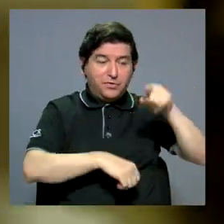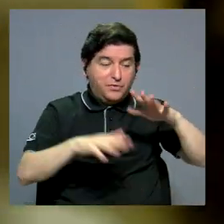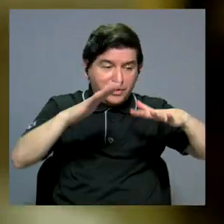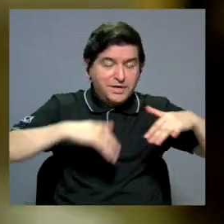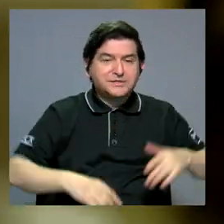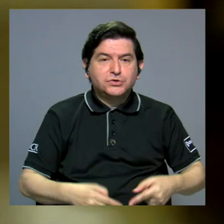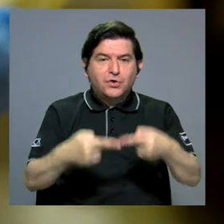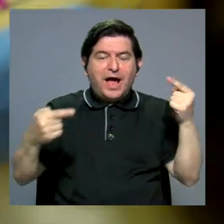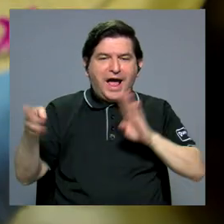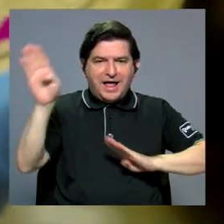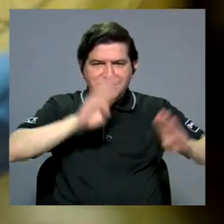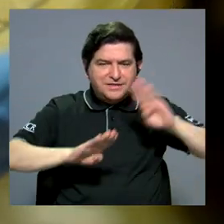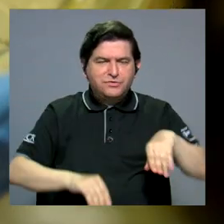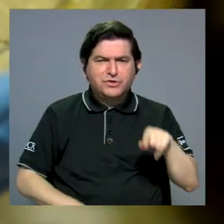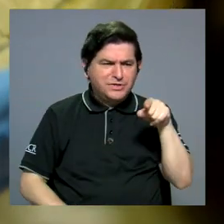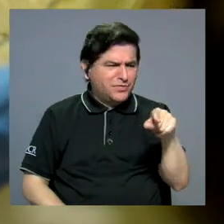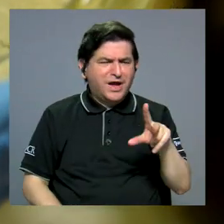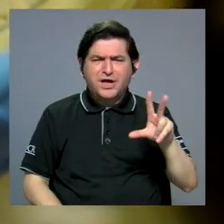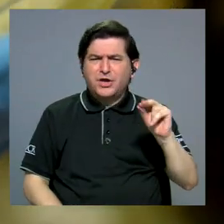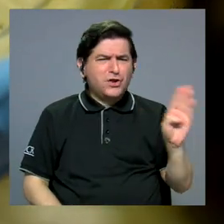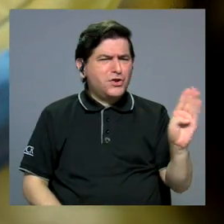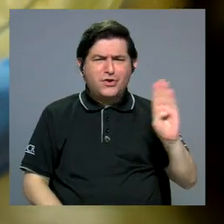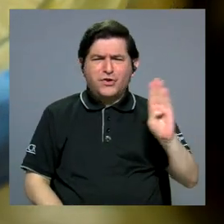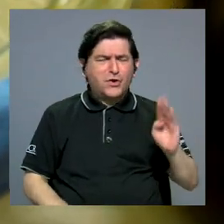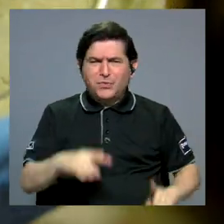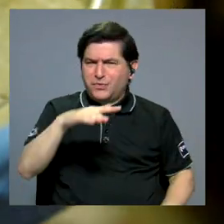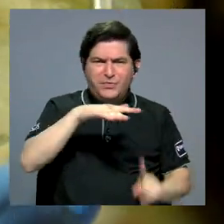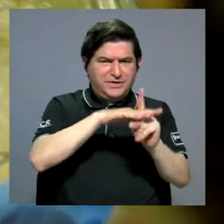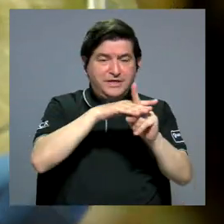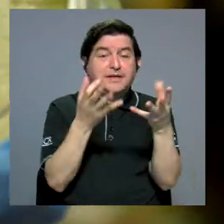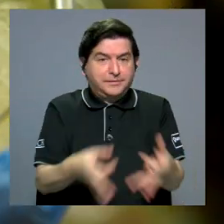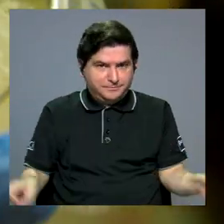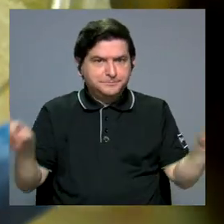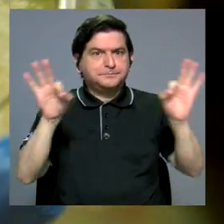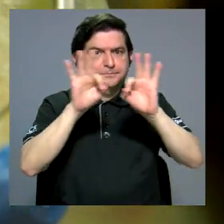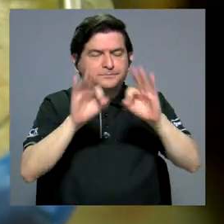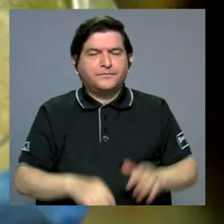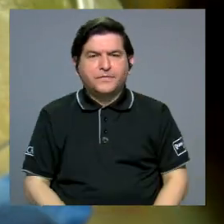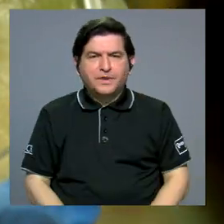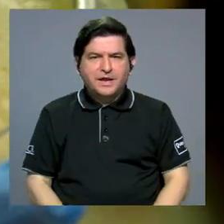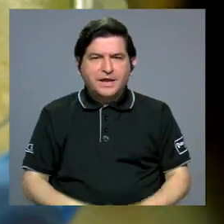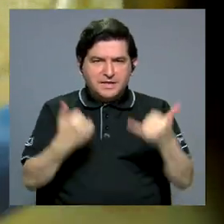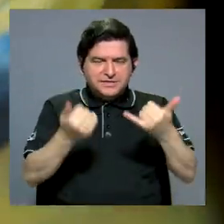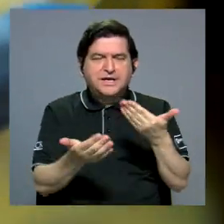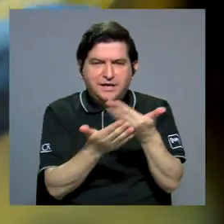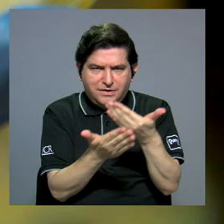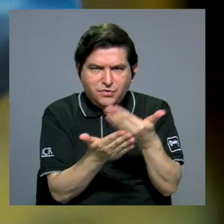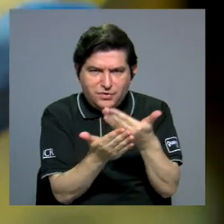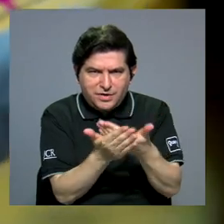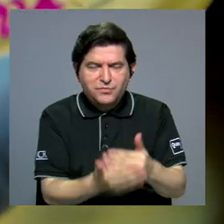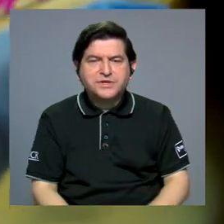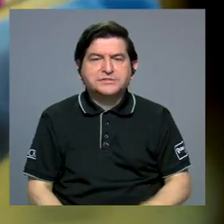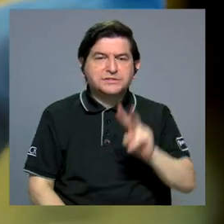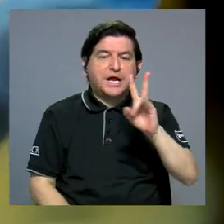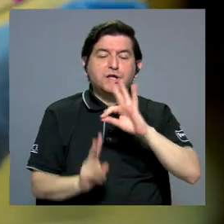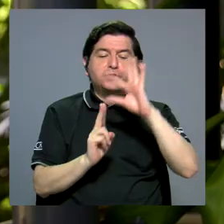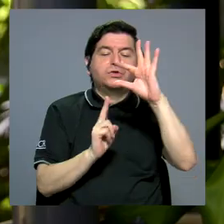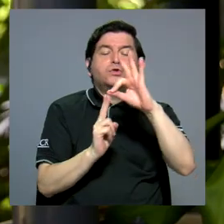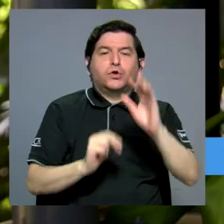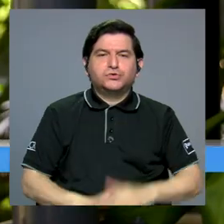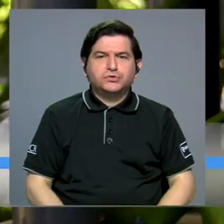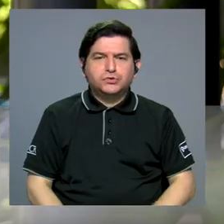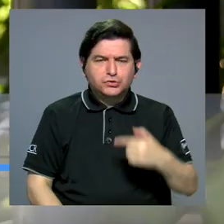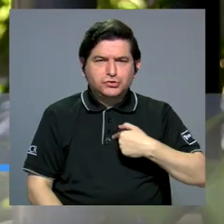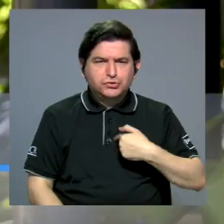tiene antibióticos, que es para que no crezcan las bacterias, eso es sumamente importante. Una vez yo recibo la muestra, tengo dos opciones: